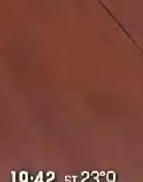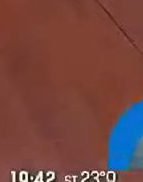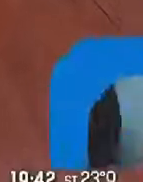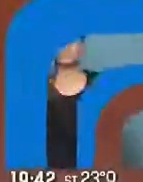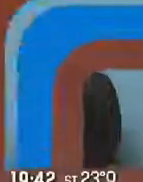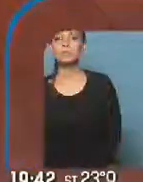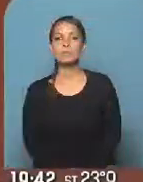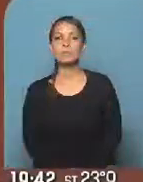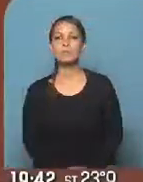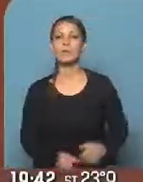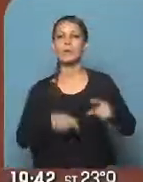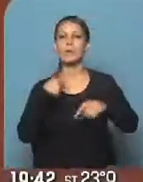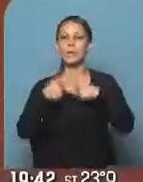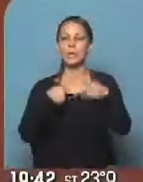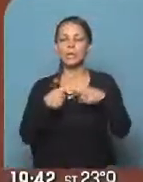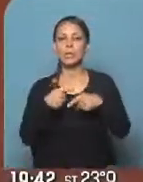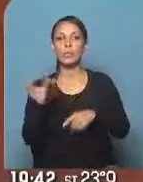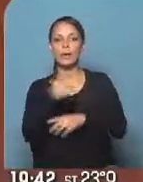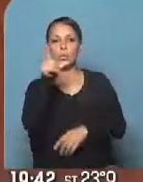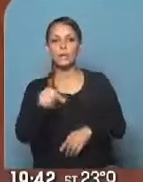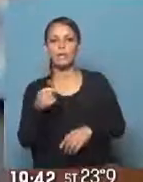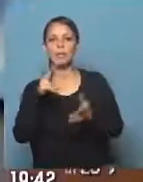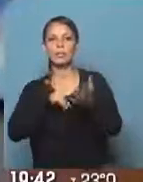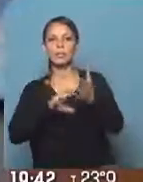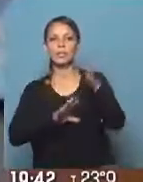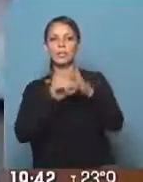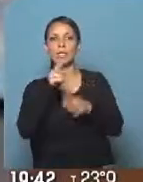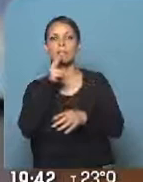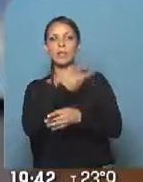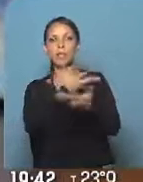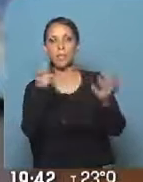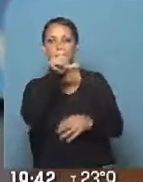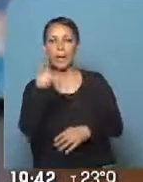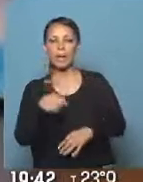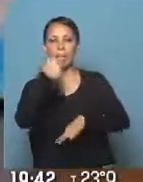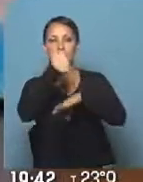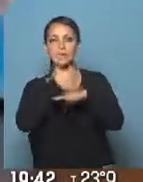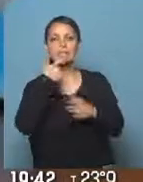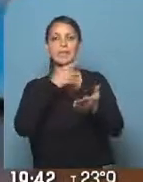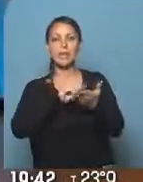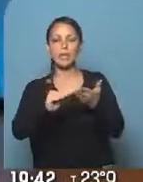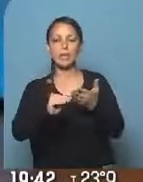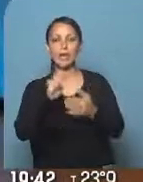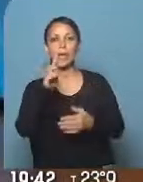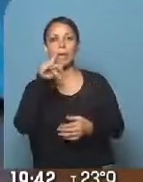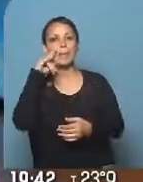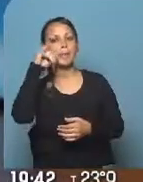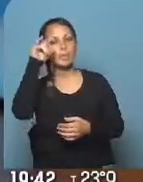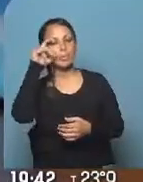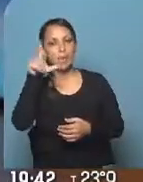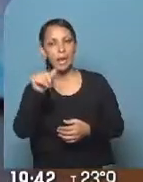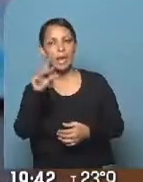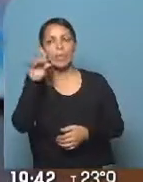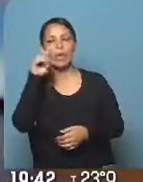continuamos para todo el país con el noticiero central de la televisión pública argentina ahora con la senadora inés brizuela y doria de cambiemos de la